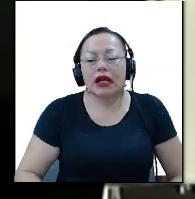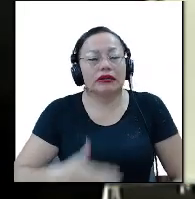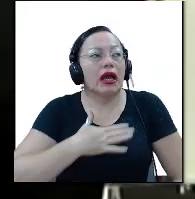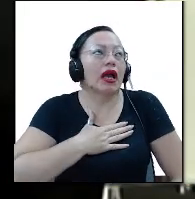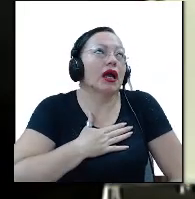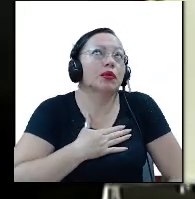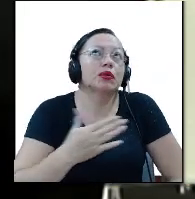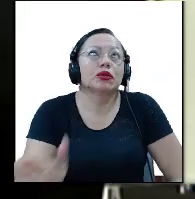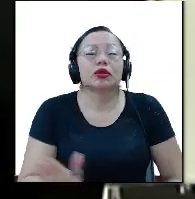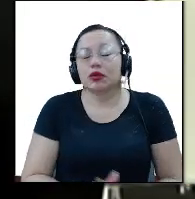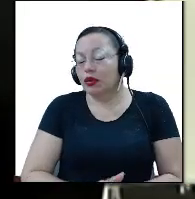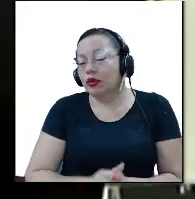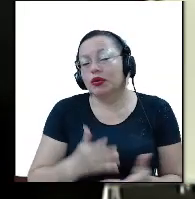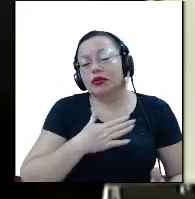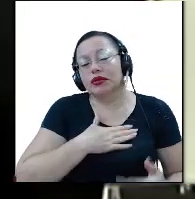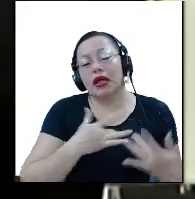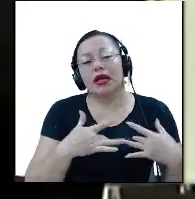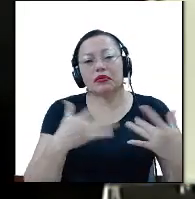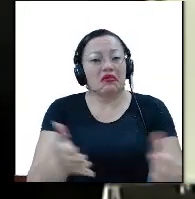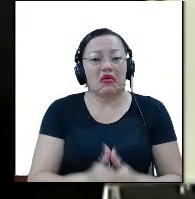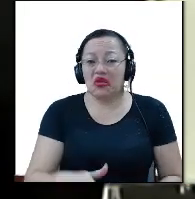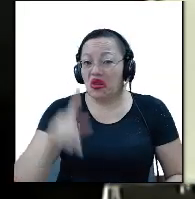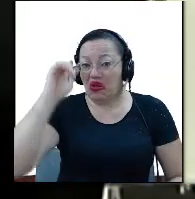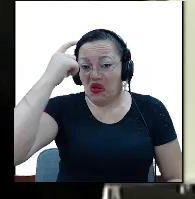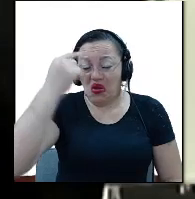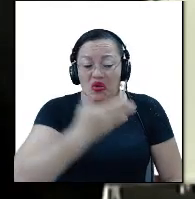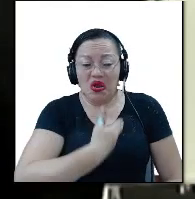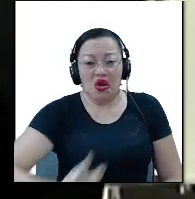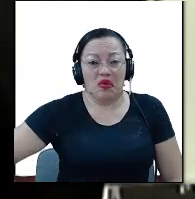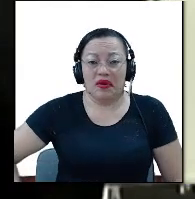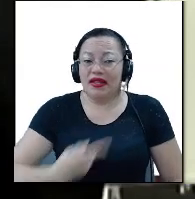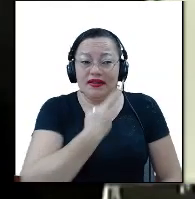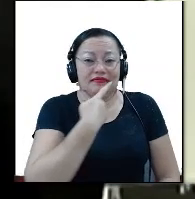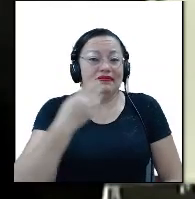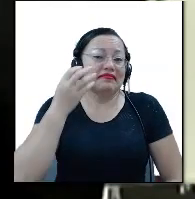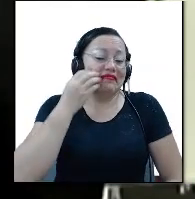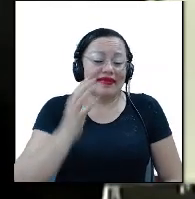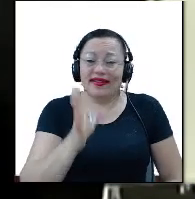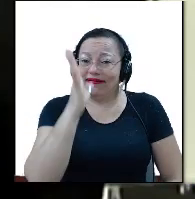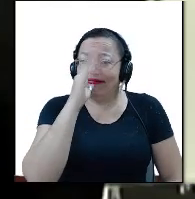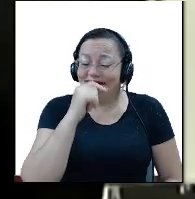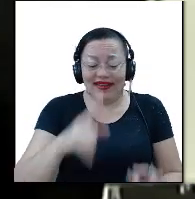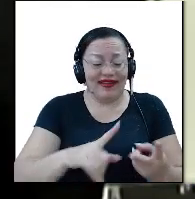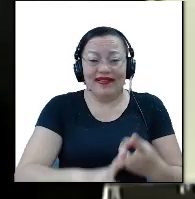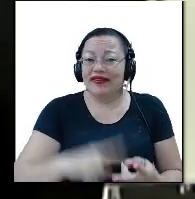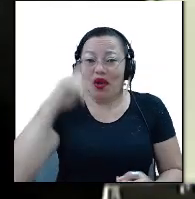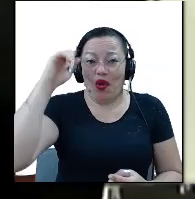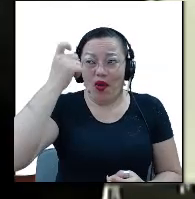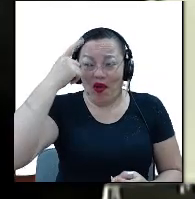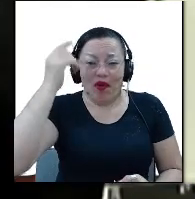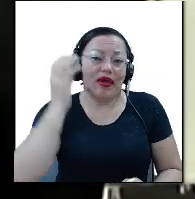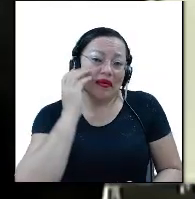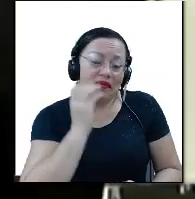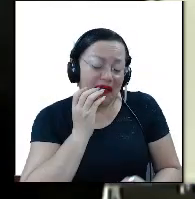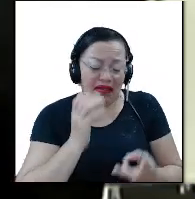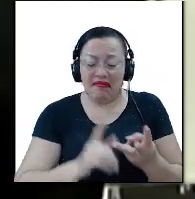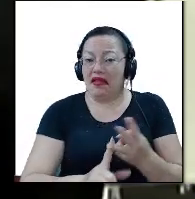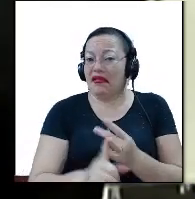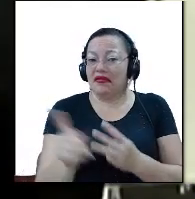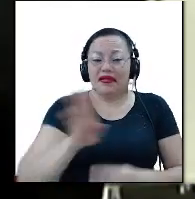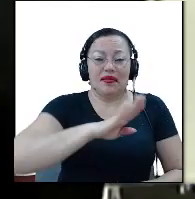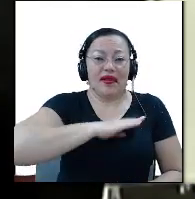momento, ni el gobierno, ni presidencia de la República, ni el gobernador, ni el alcalde,